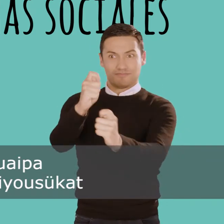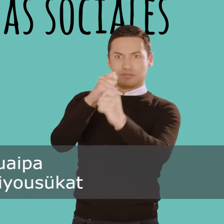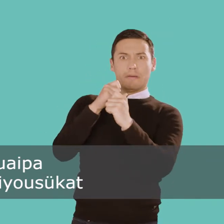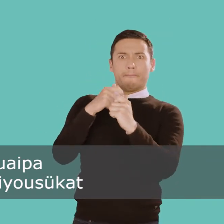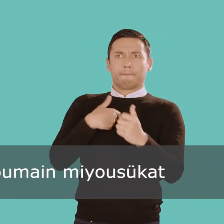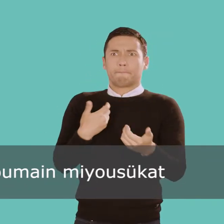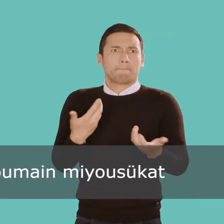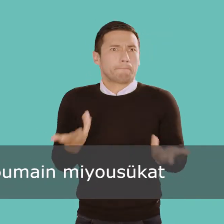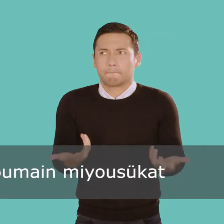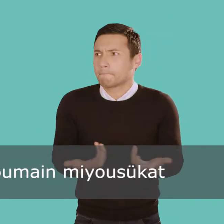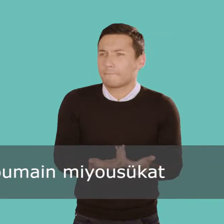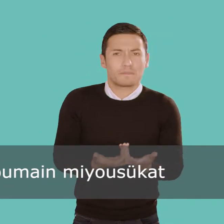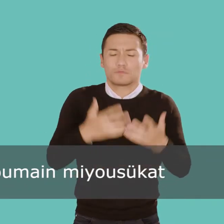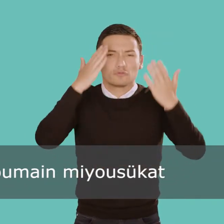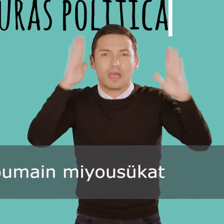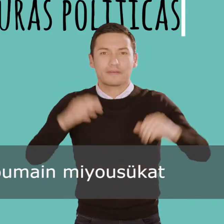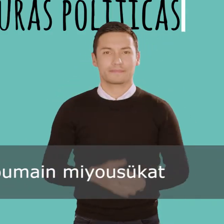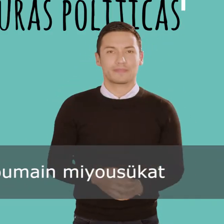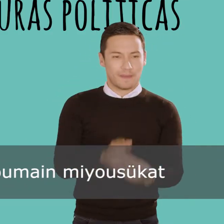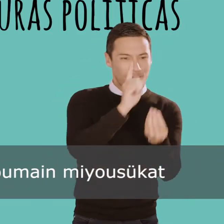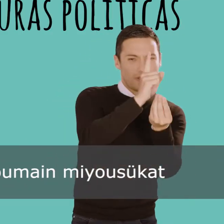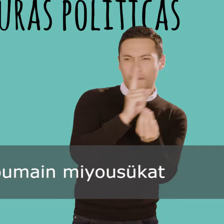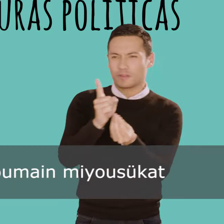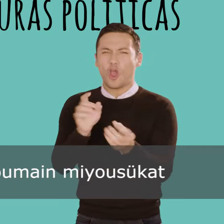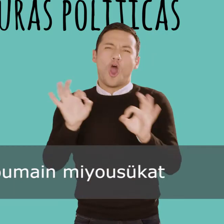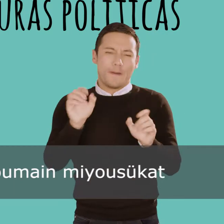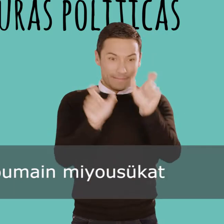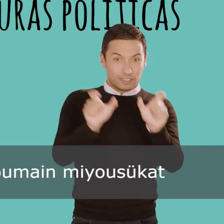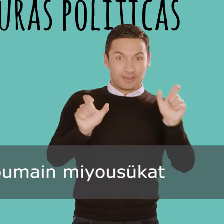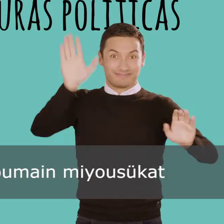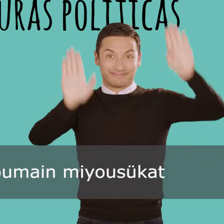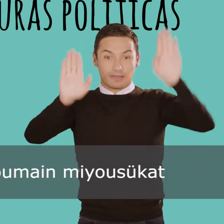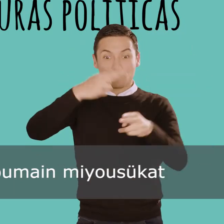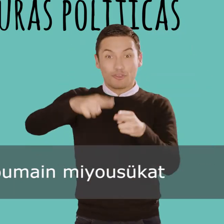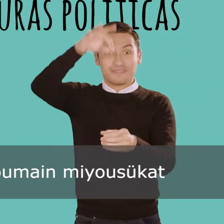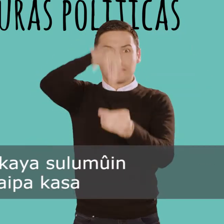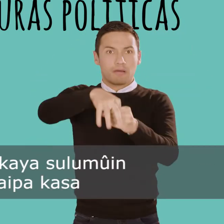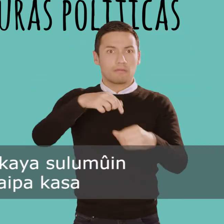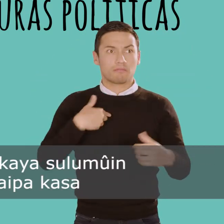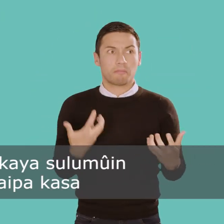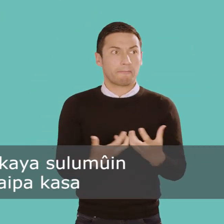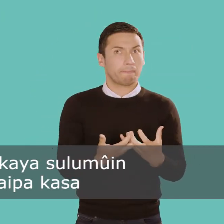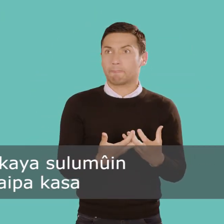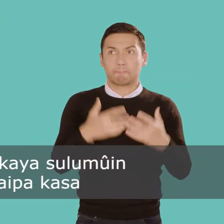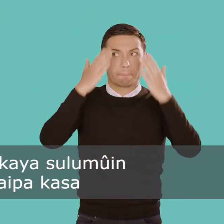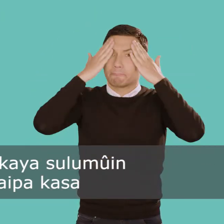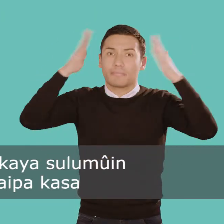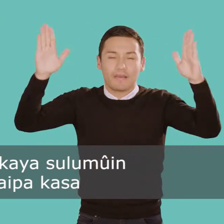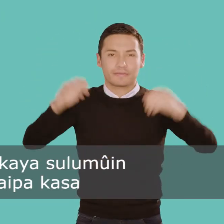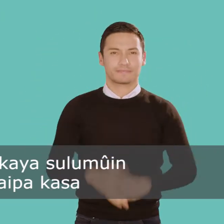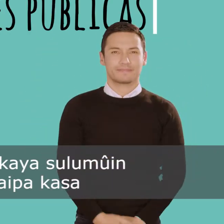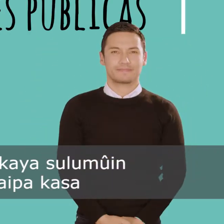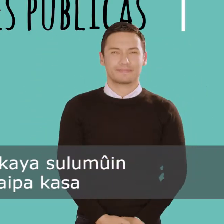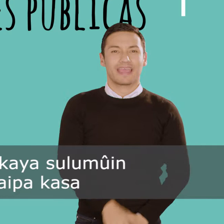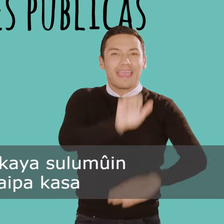Estado. Desconoce los partidos políticos o candidatos de las próximas elecciones. No